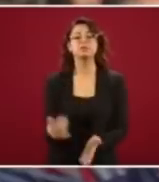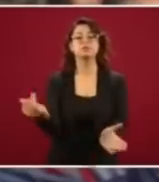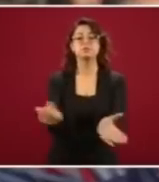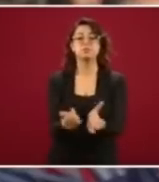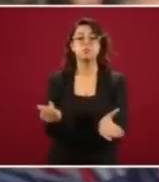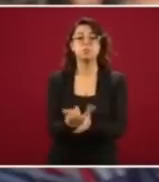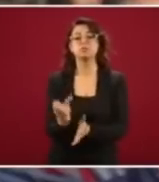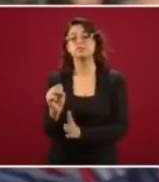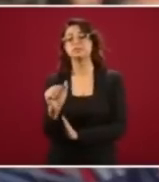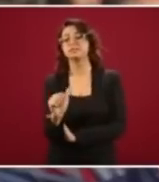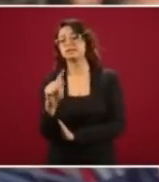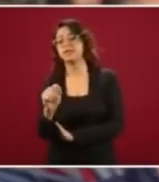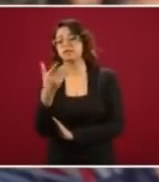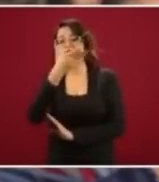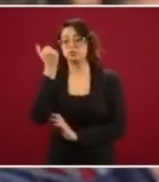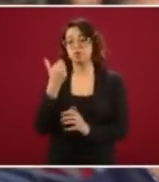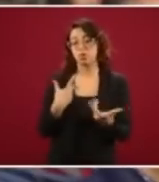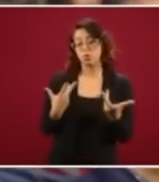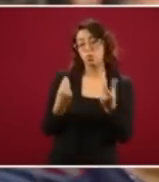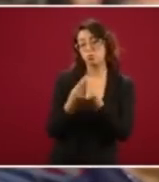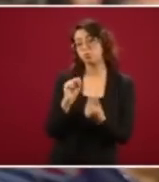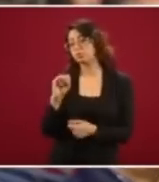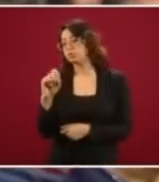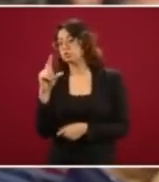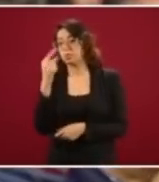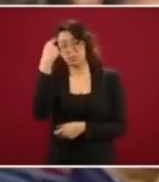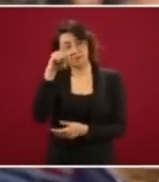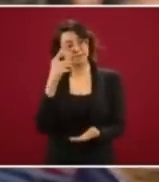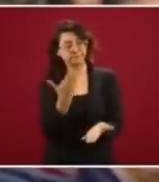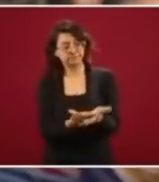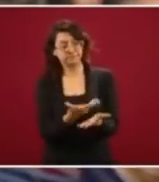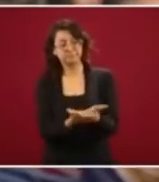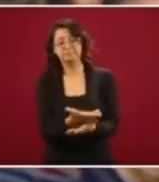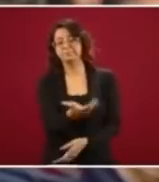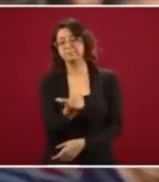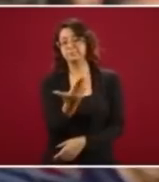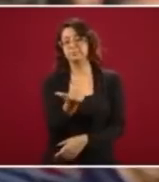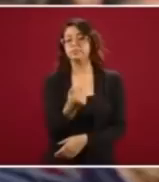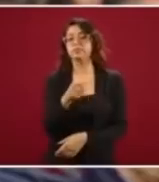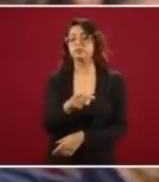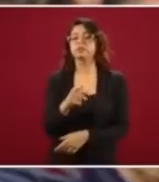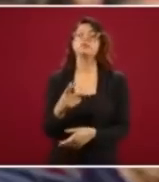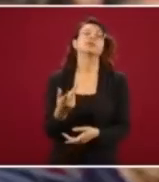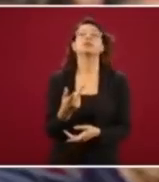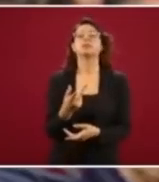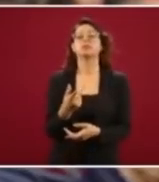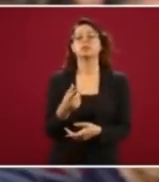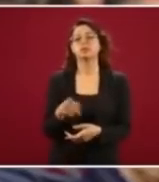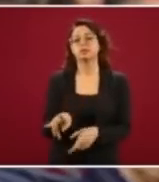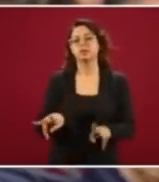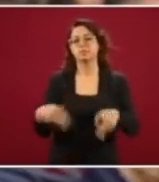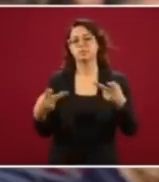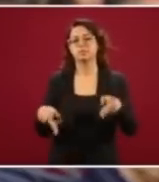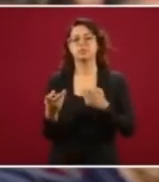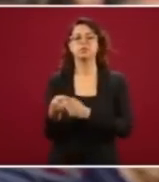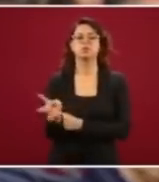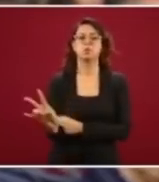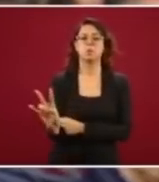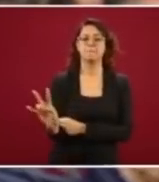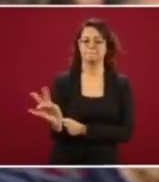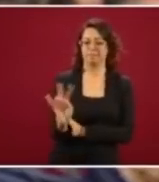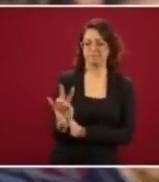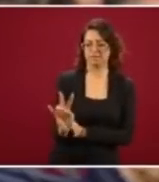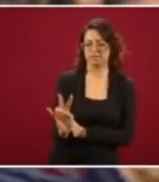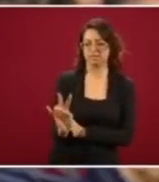sé si está trabajando en conjunto con usted para recuperar ese dinero luego de la venta de las cadenas de Vips. ¿Qué